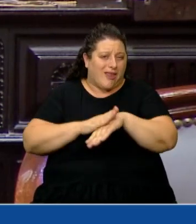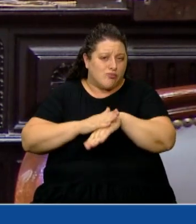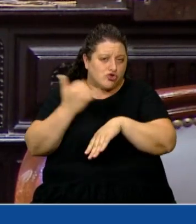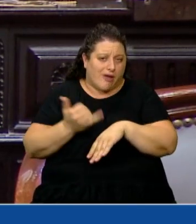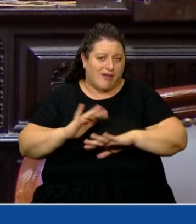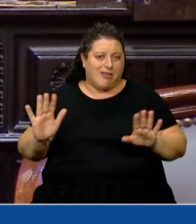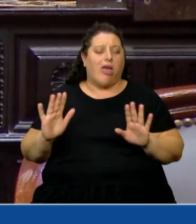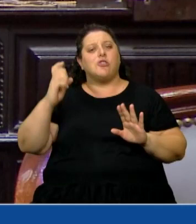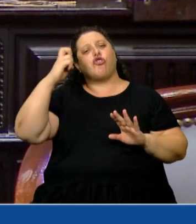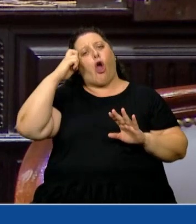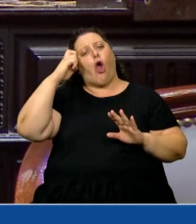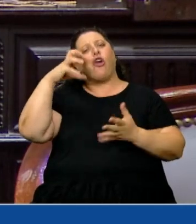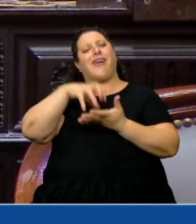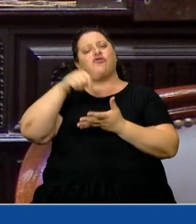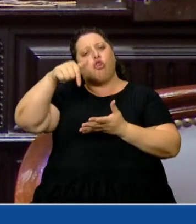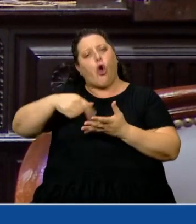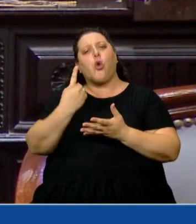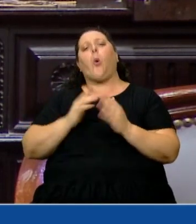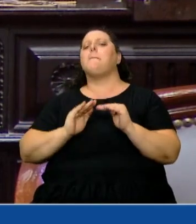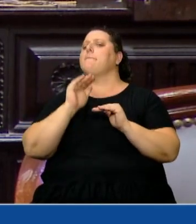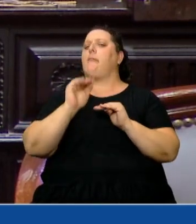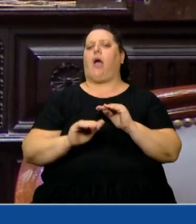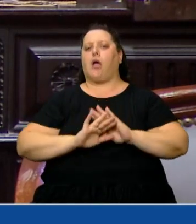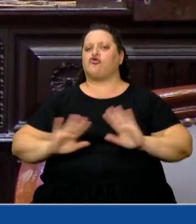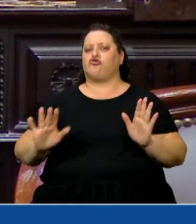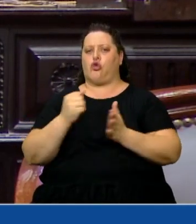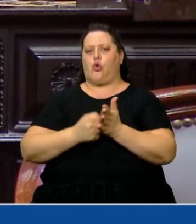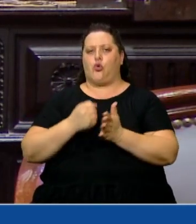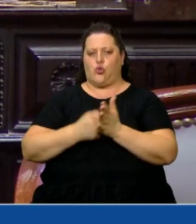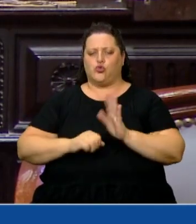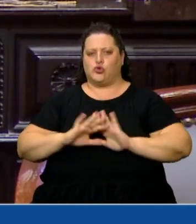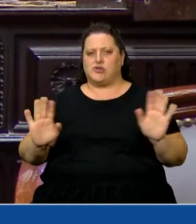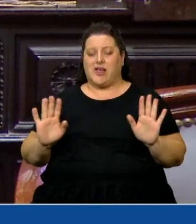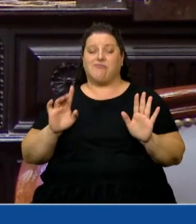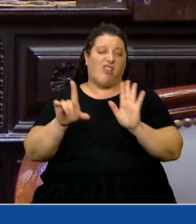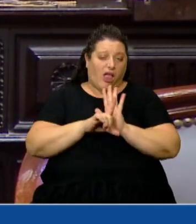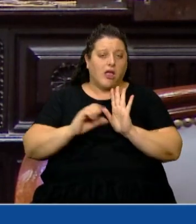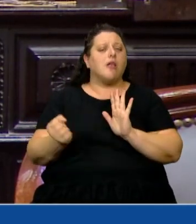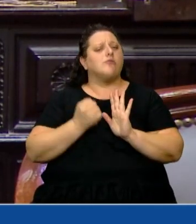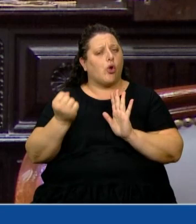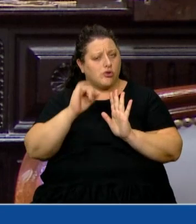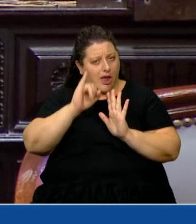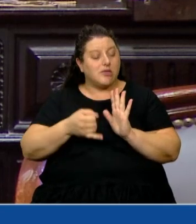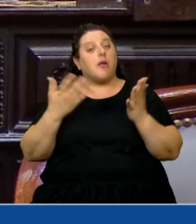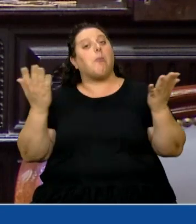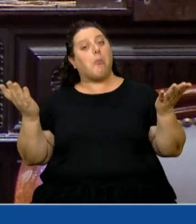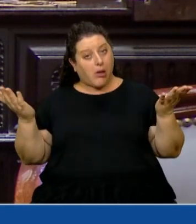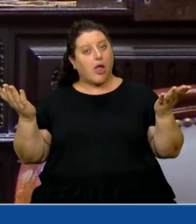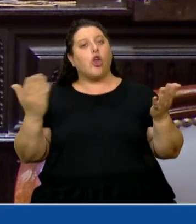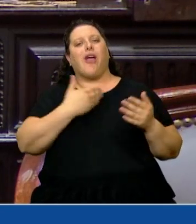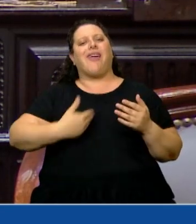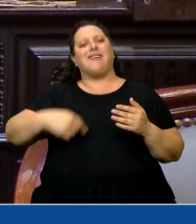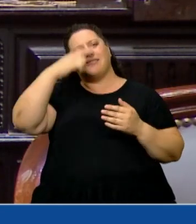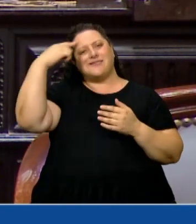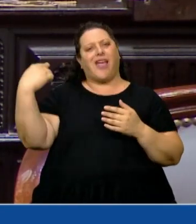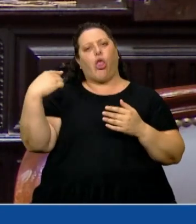da un paso adelante en esta lucha. Esta ley es importante, pero nadie del Estado, nadie puede mirar